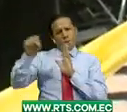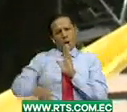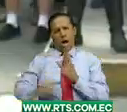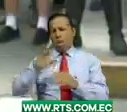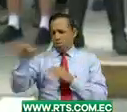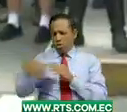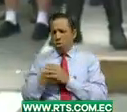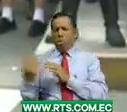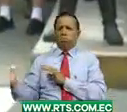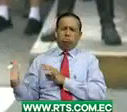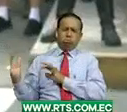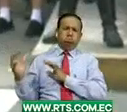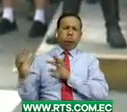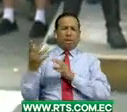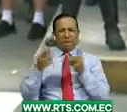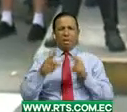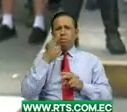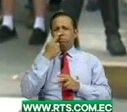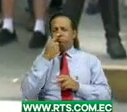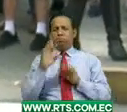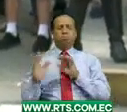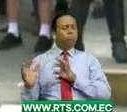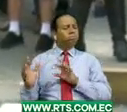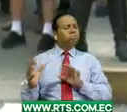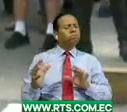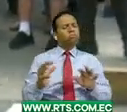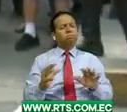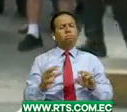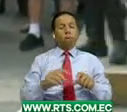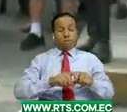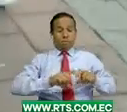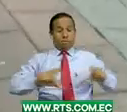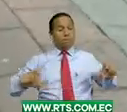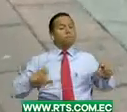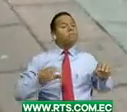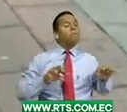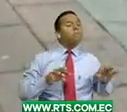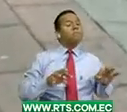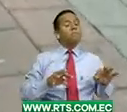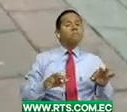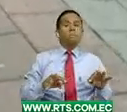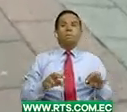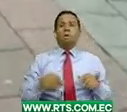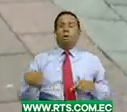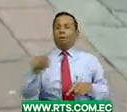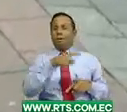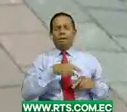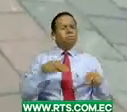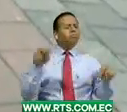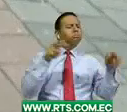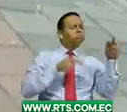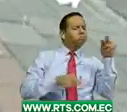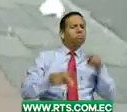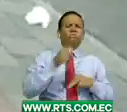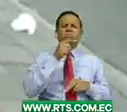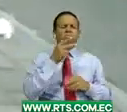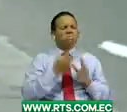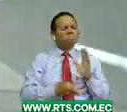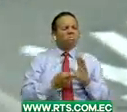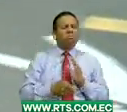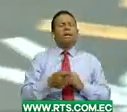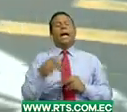de la difunta y decenas de curiosos que se ubicaron atrás de la cinta amarilla y seguían detenidamente los movimientos y pasos que cumplían